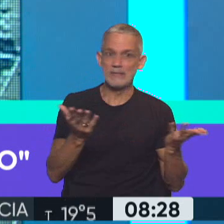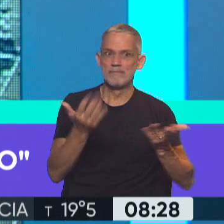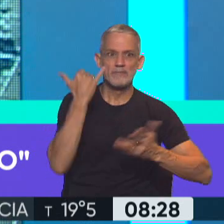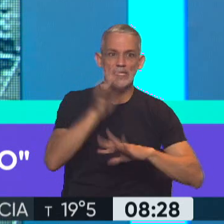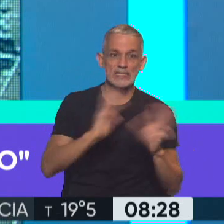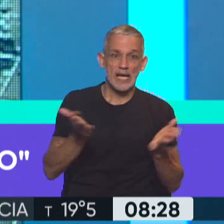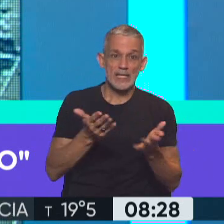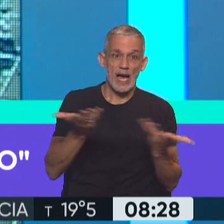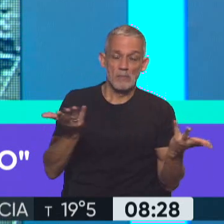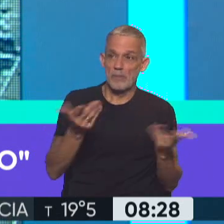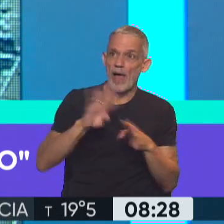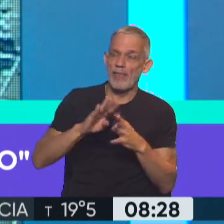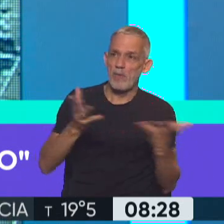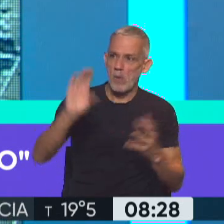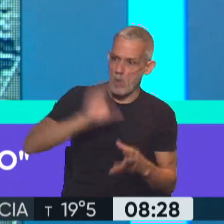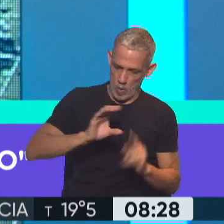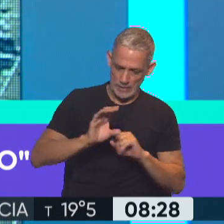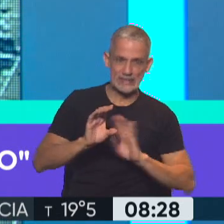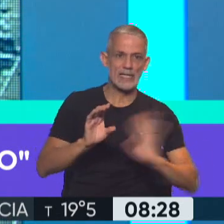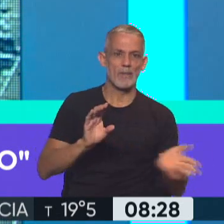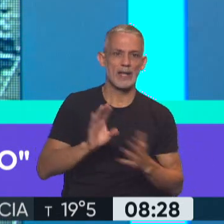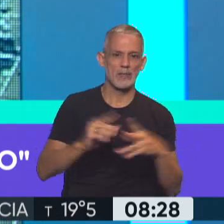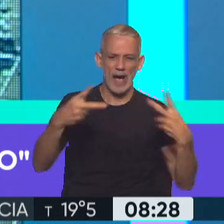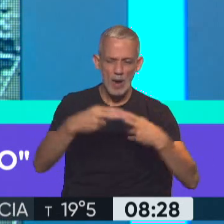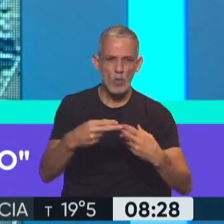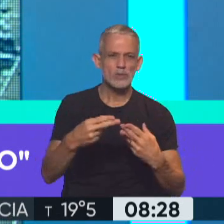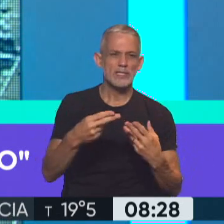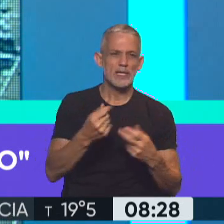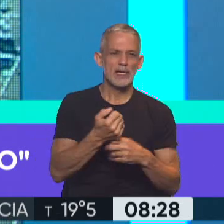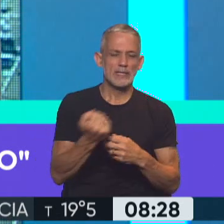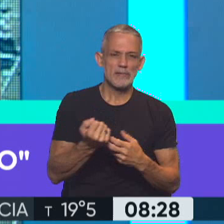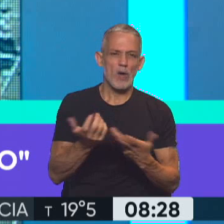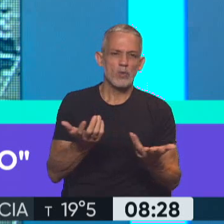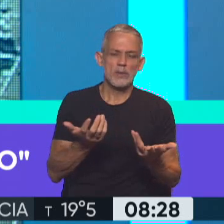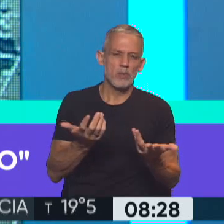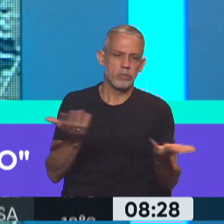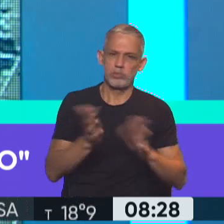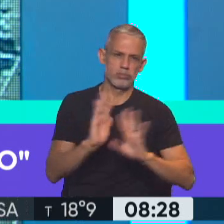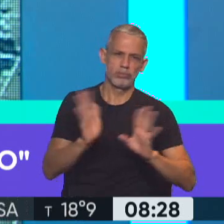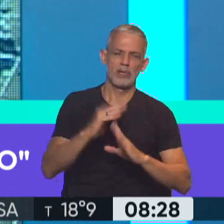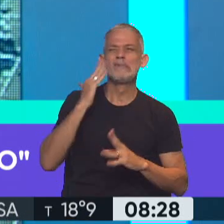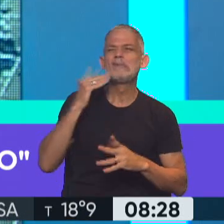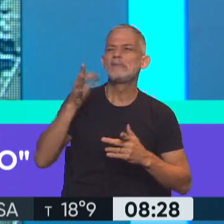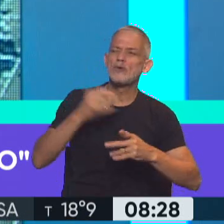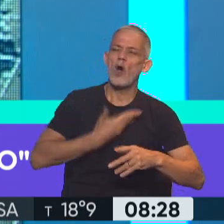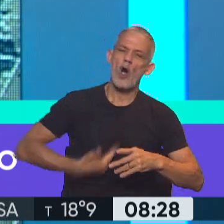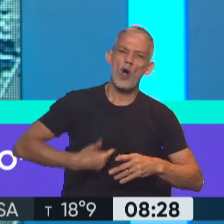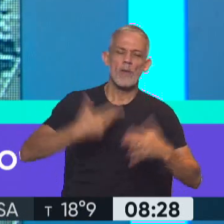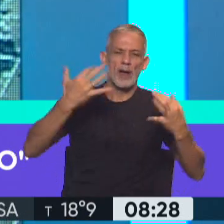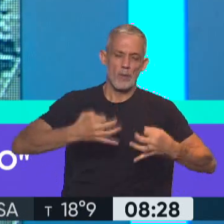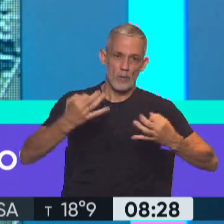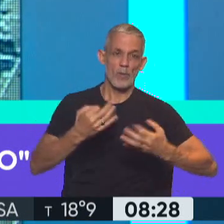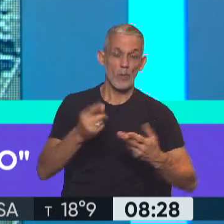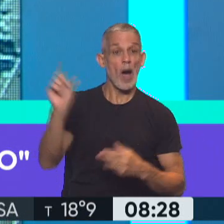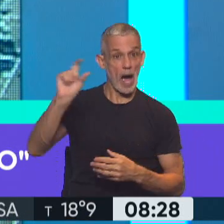seguir colocando deuda y el gobierno pensaba que si hacía más ajuste iba a ser buenito frente a los acreedores y iban a decir, este es un gobierno serio y creíble y vamos a